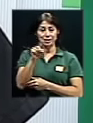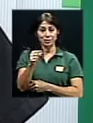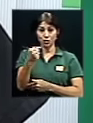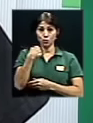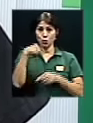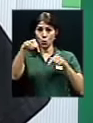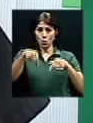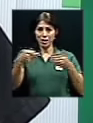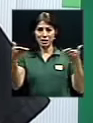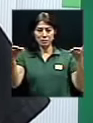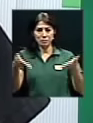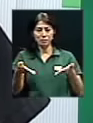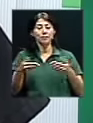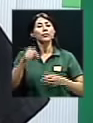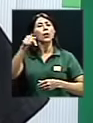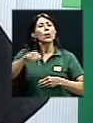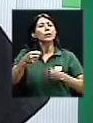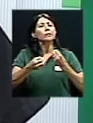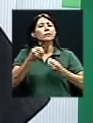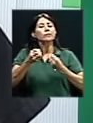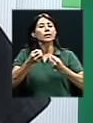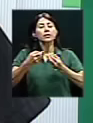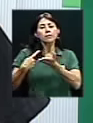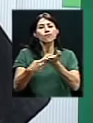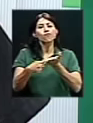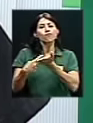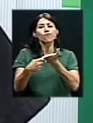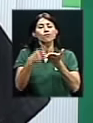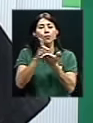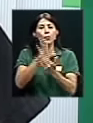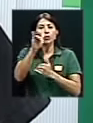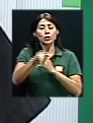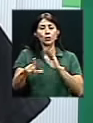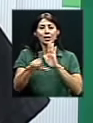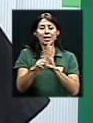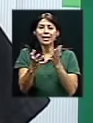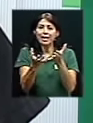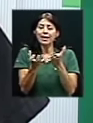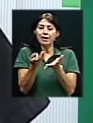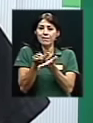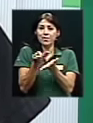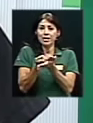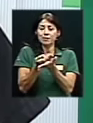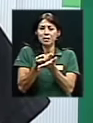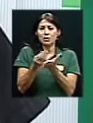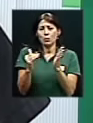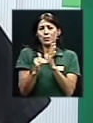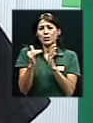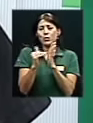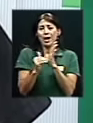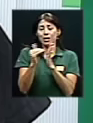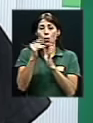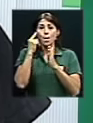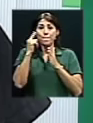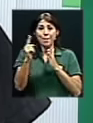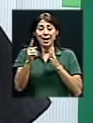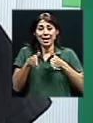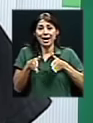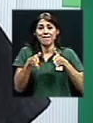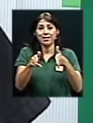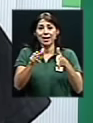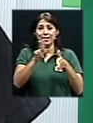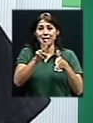Hoy estaremos analizando un proyecto de ley que pretende un financiamiento millonario para una ampliación del tramo de la Ruta